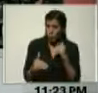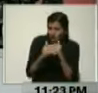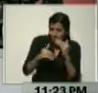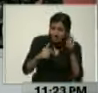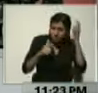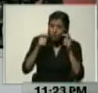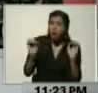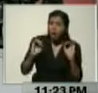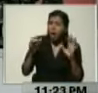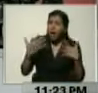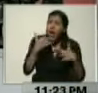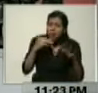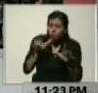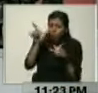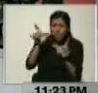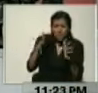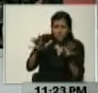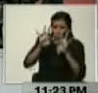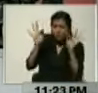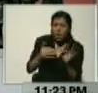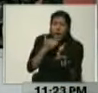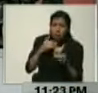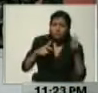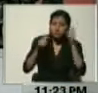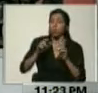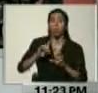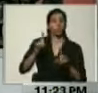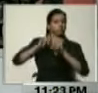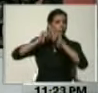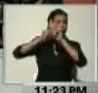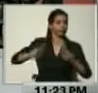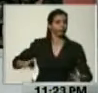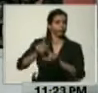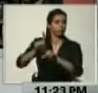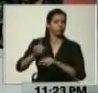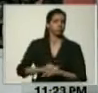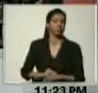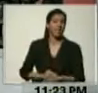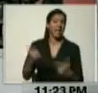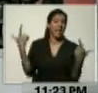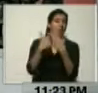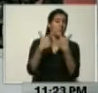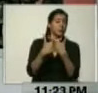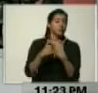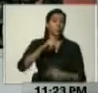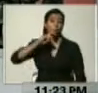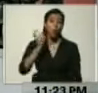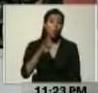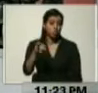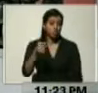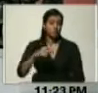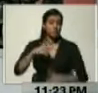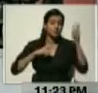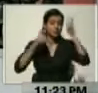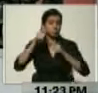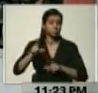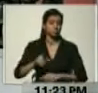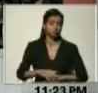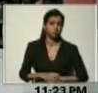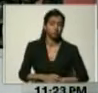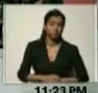una idea del chavismo. Eres un enemigo declarado del chavismo. Enemigo declarado del chavismo.